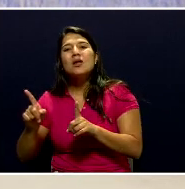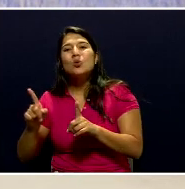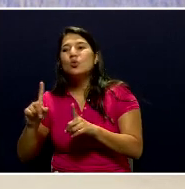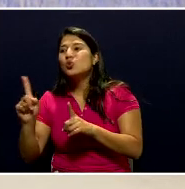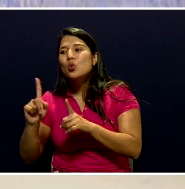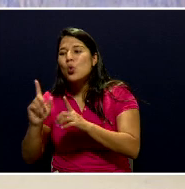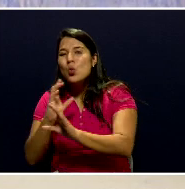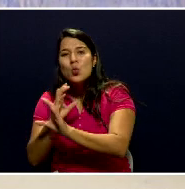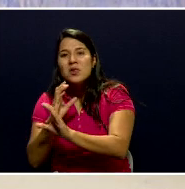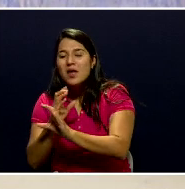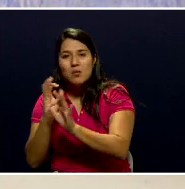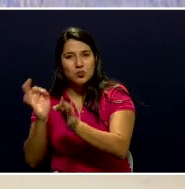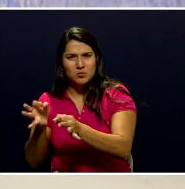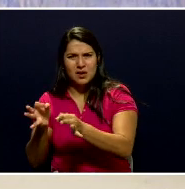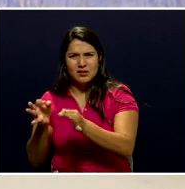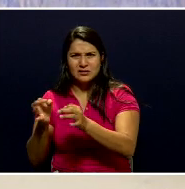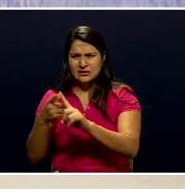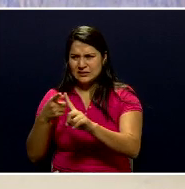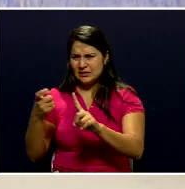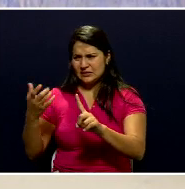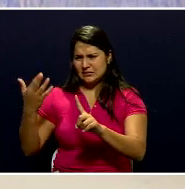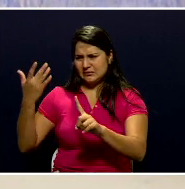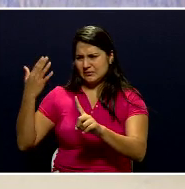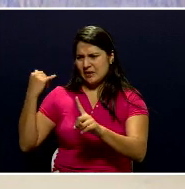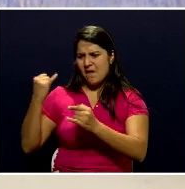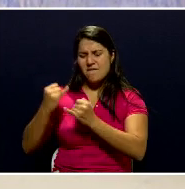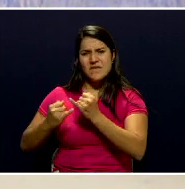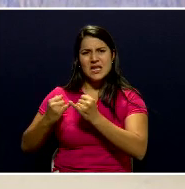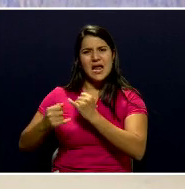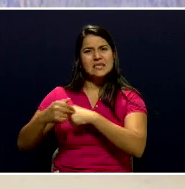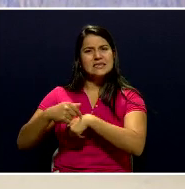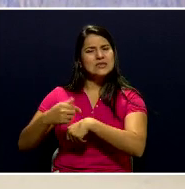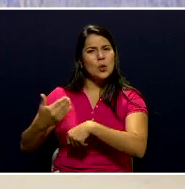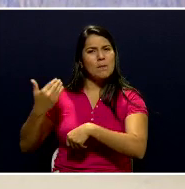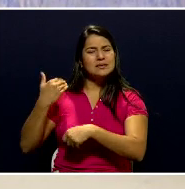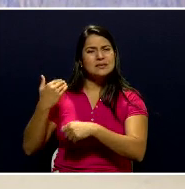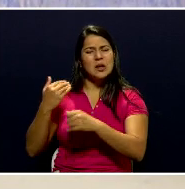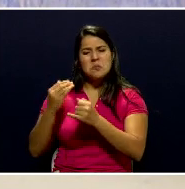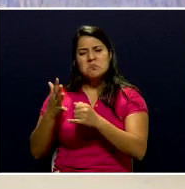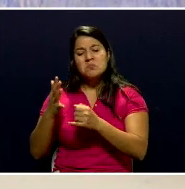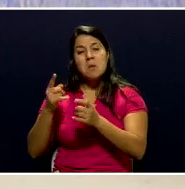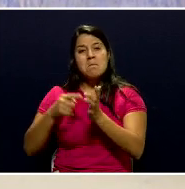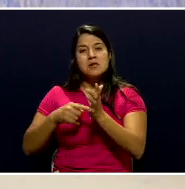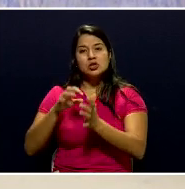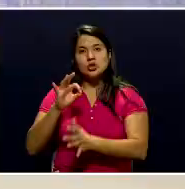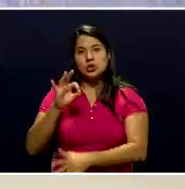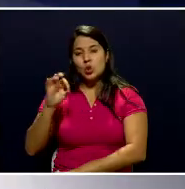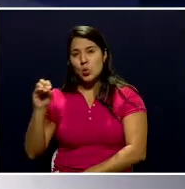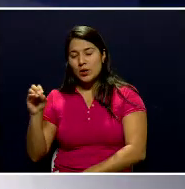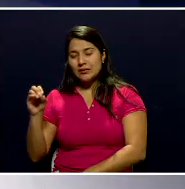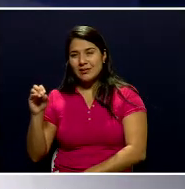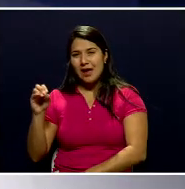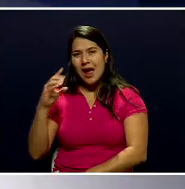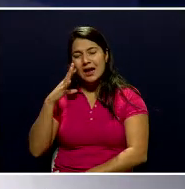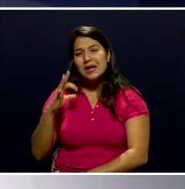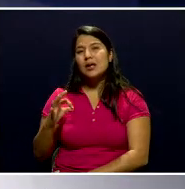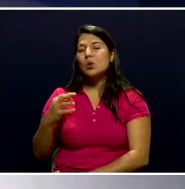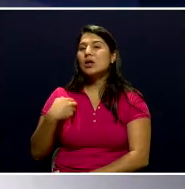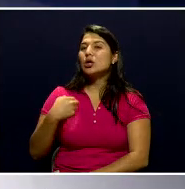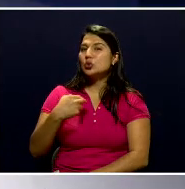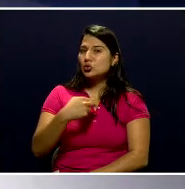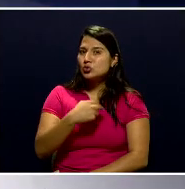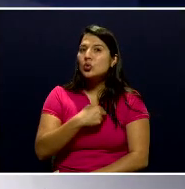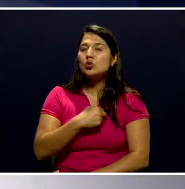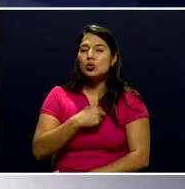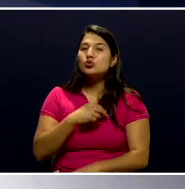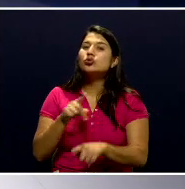años, probablemente desde final del siglo pasado, los años 90, hemos